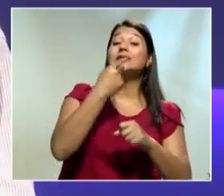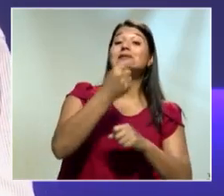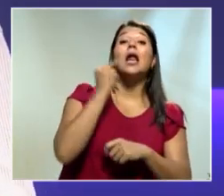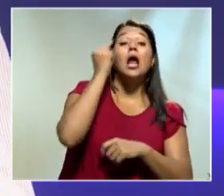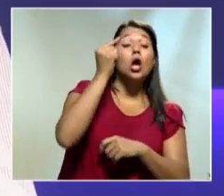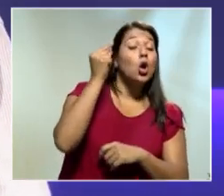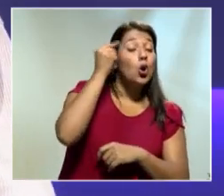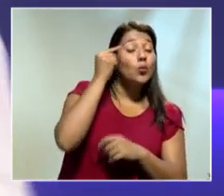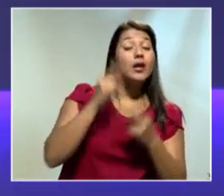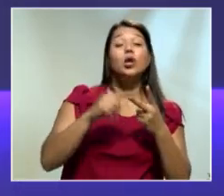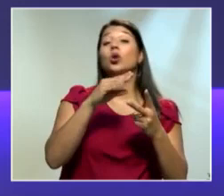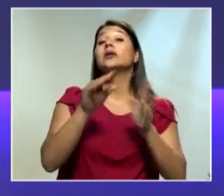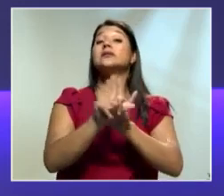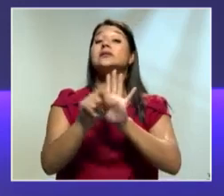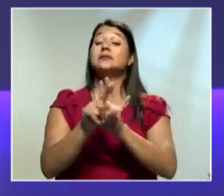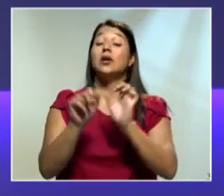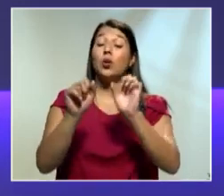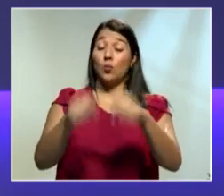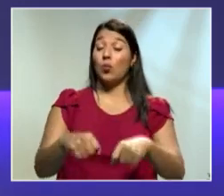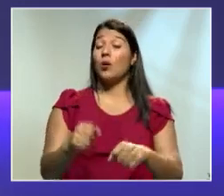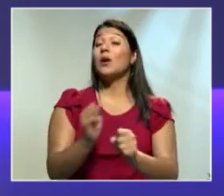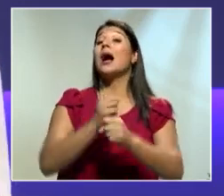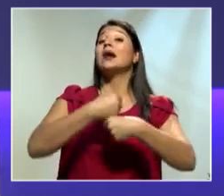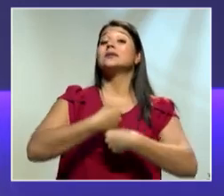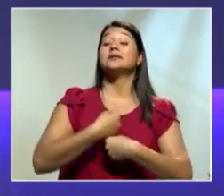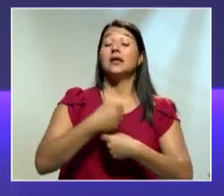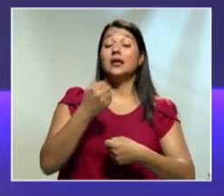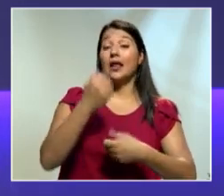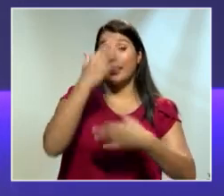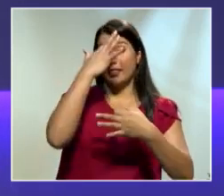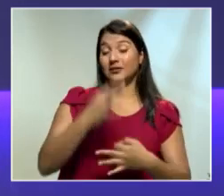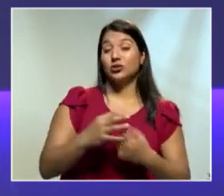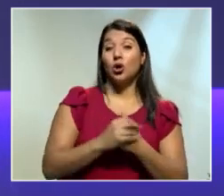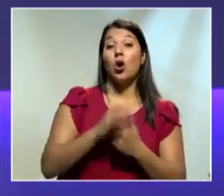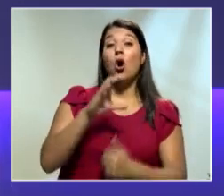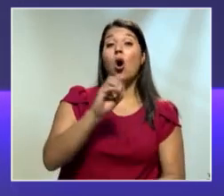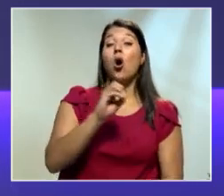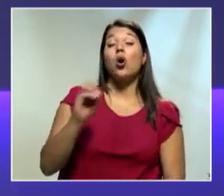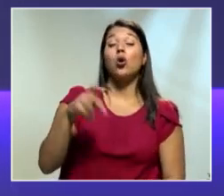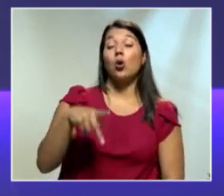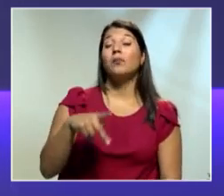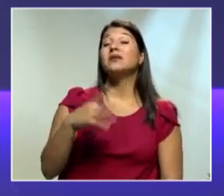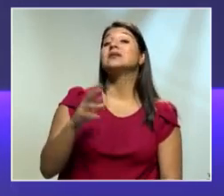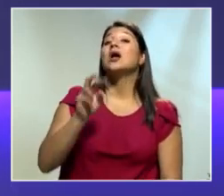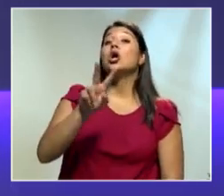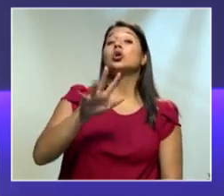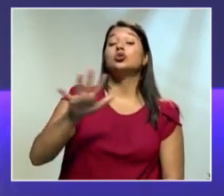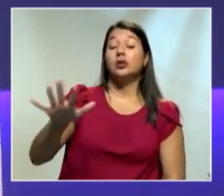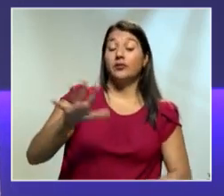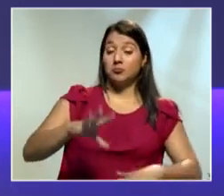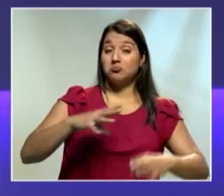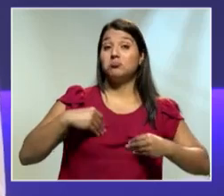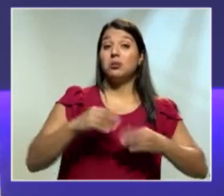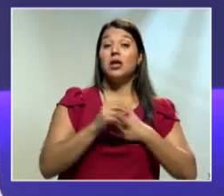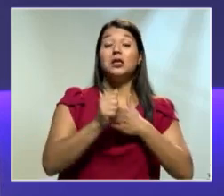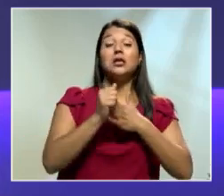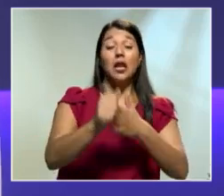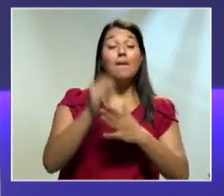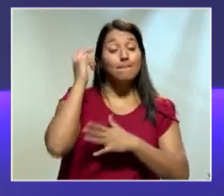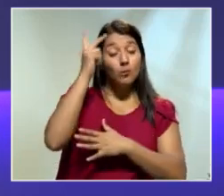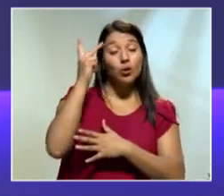Asamblea Legislativa que nos urge que tomen acciones. En la COP25, Costa Rica asumió un liderazgo